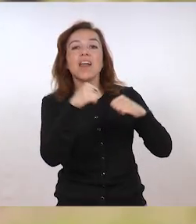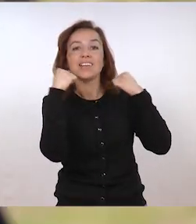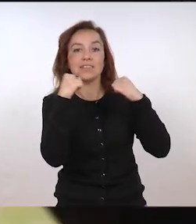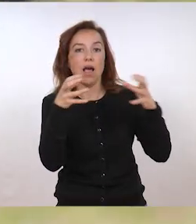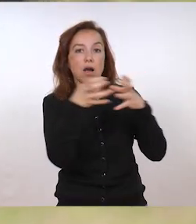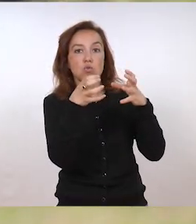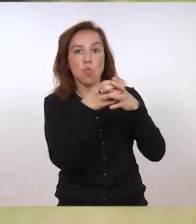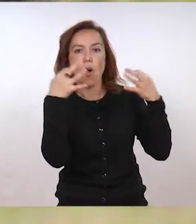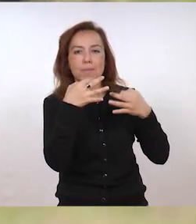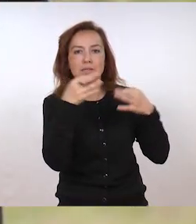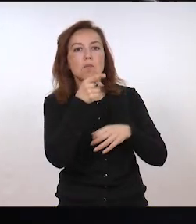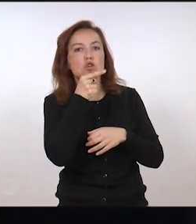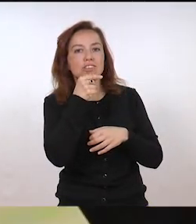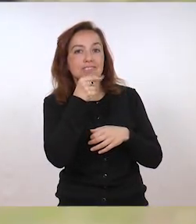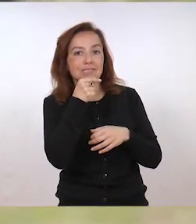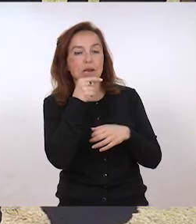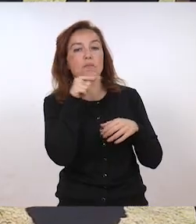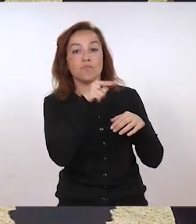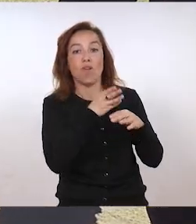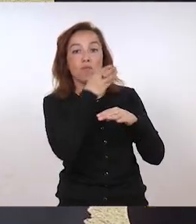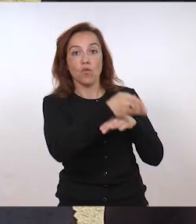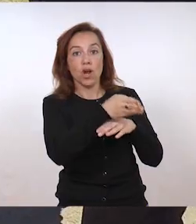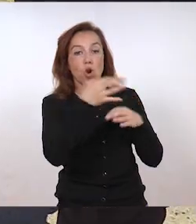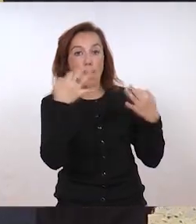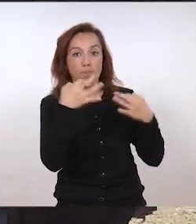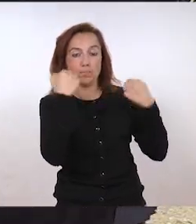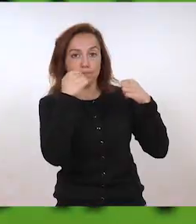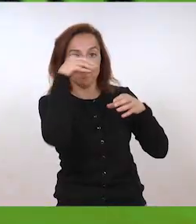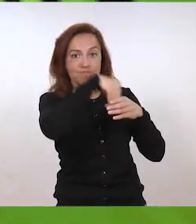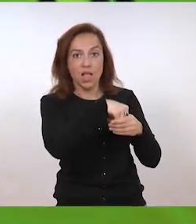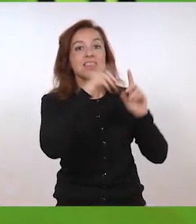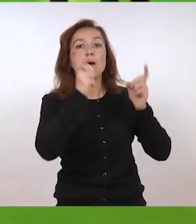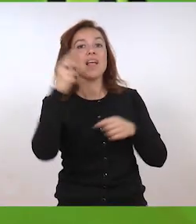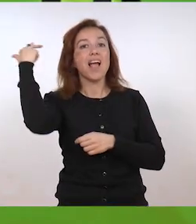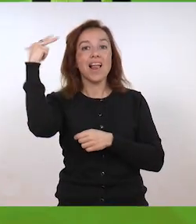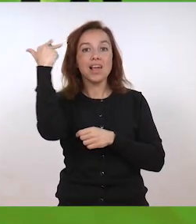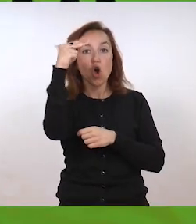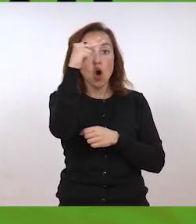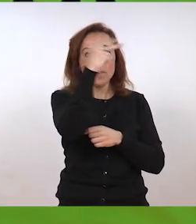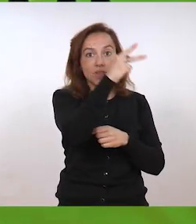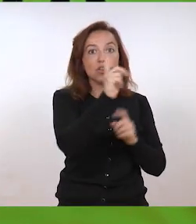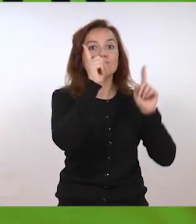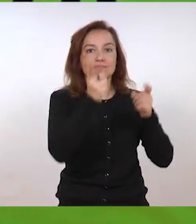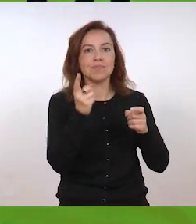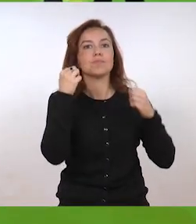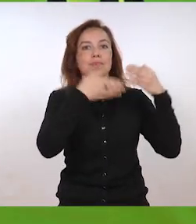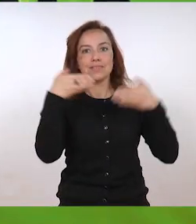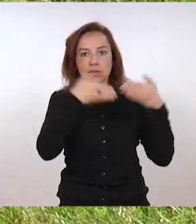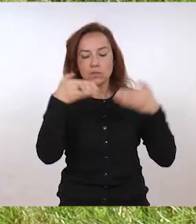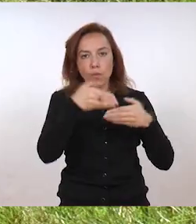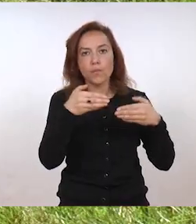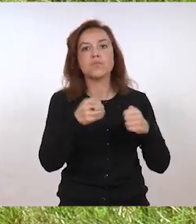esta fuerza especial que involucró al Grupo de Reserva Táctica de la Policía de Florida y a uno de los helicópteros de la Unidad Aérea de la Policía